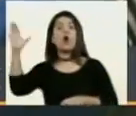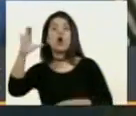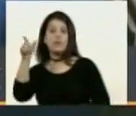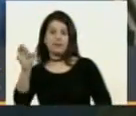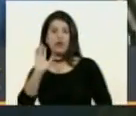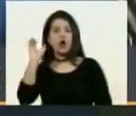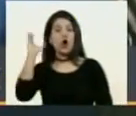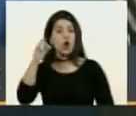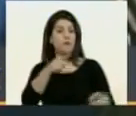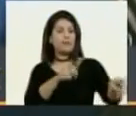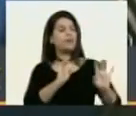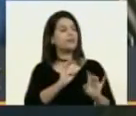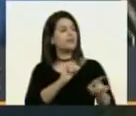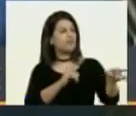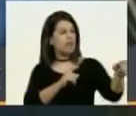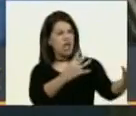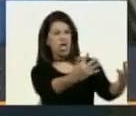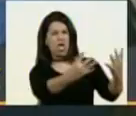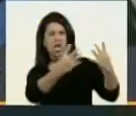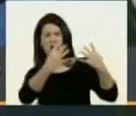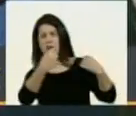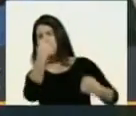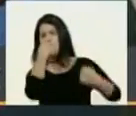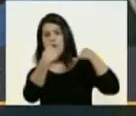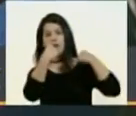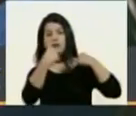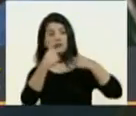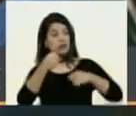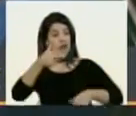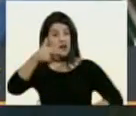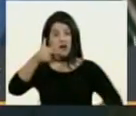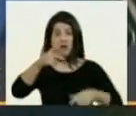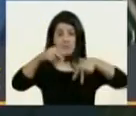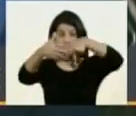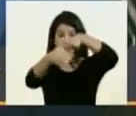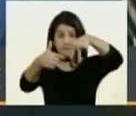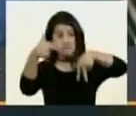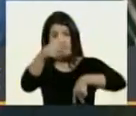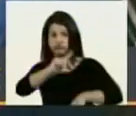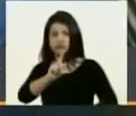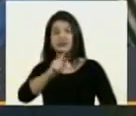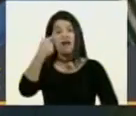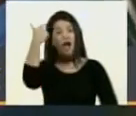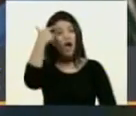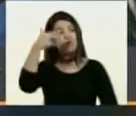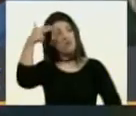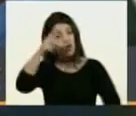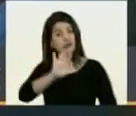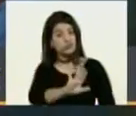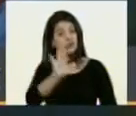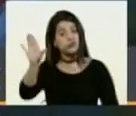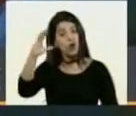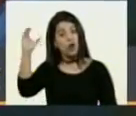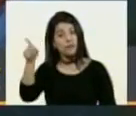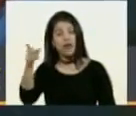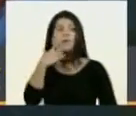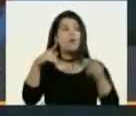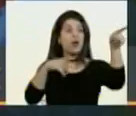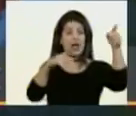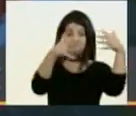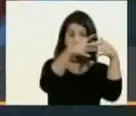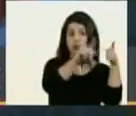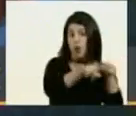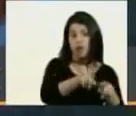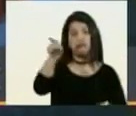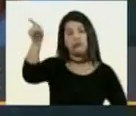no a las piernas, no les disparan a la cabeza. Eso ocurre en Alemania y les disparan, ocurre en Estados Unidos y les disparan.